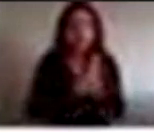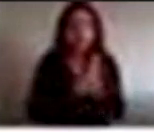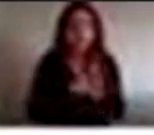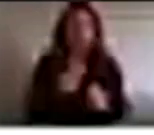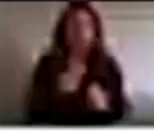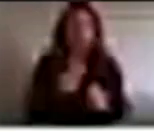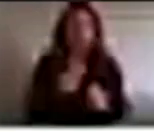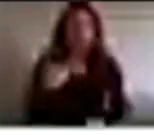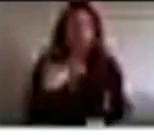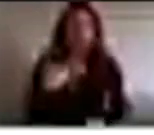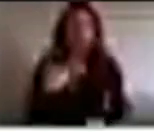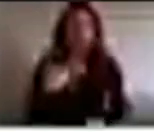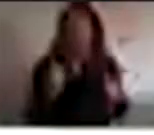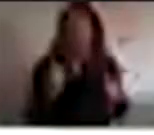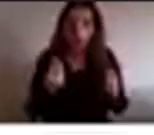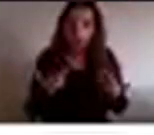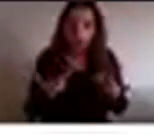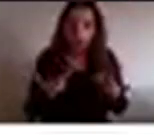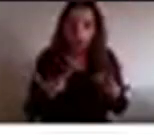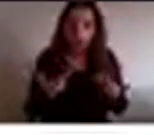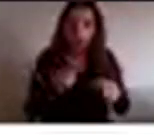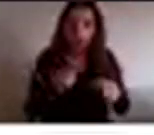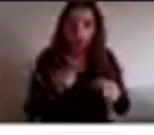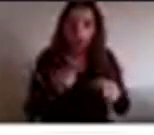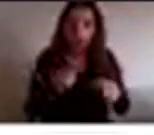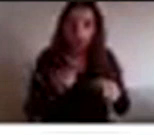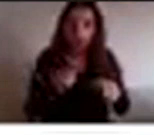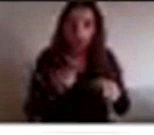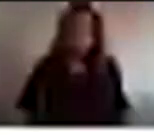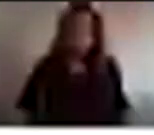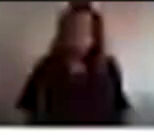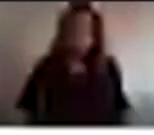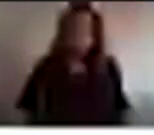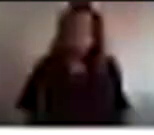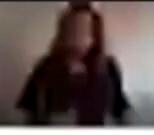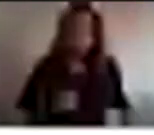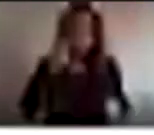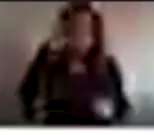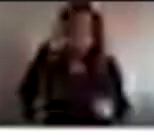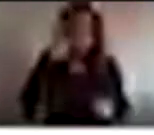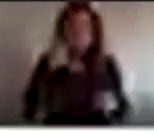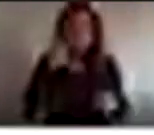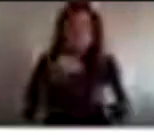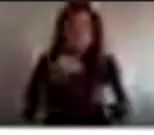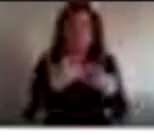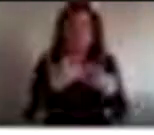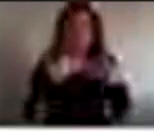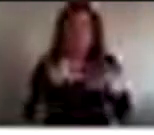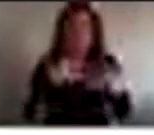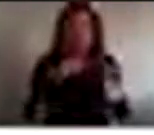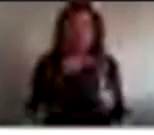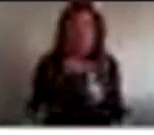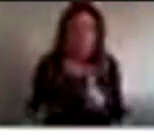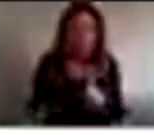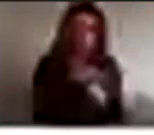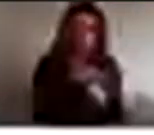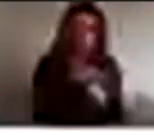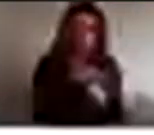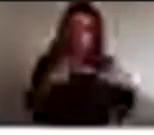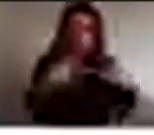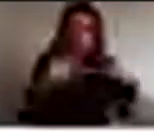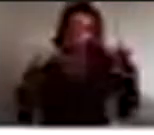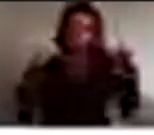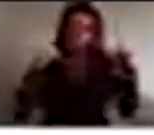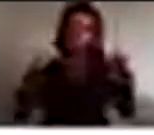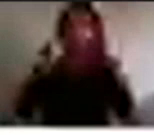de esa legislación fue algo muy positivo. Y yo creo que eso es lo que tiene de trasfondo también esta ley. Y si bien las